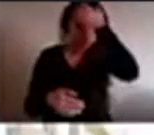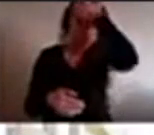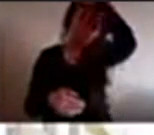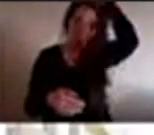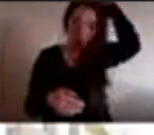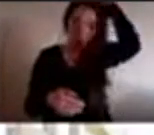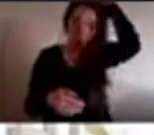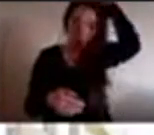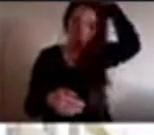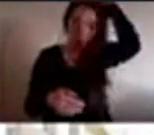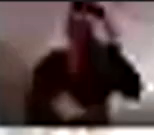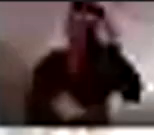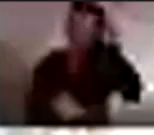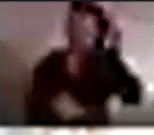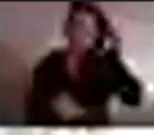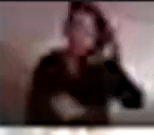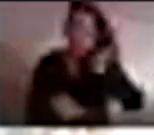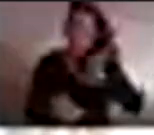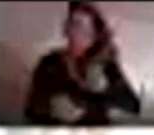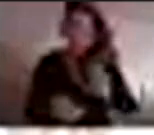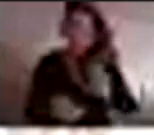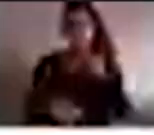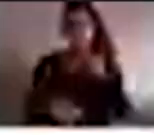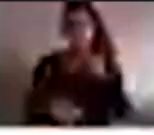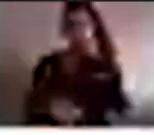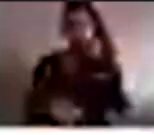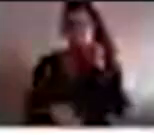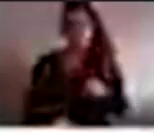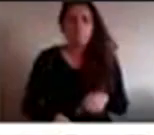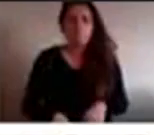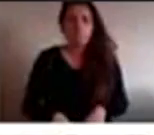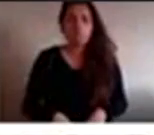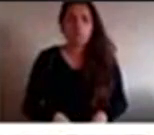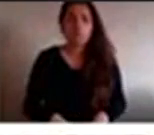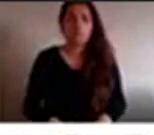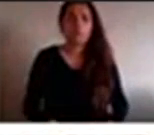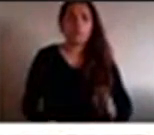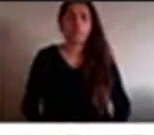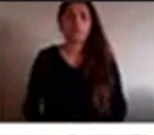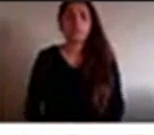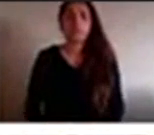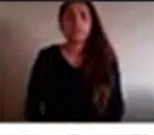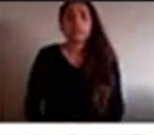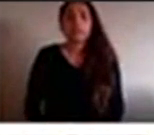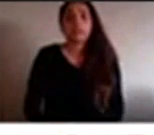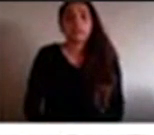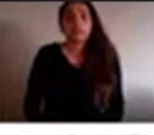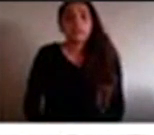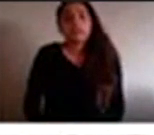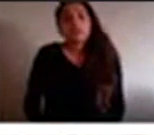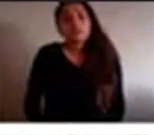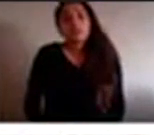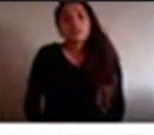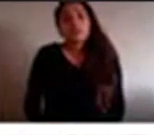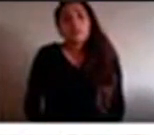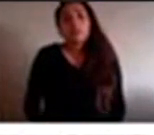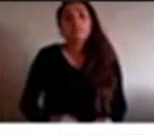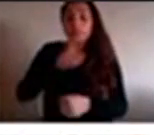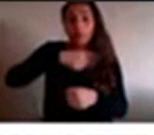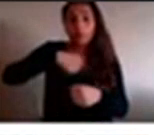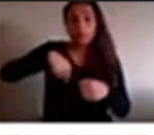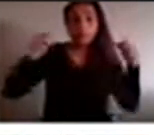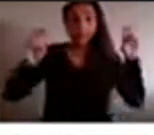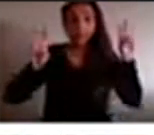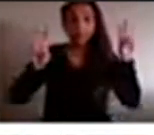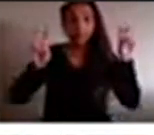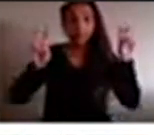la que viene, por favor. En este título en particular, por lo tanto,